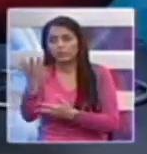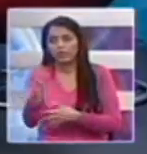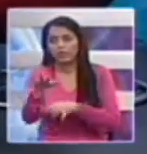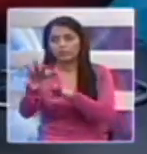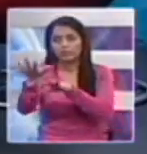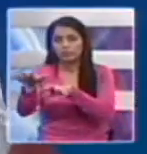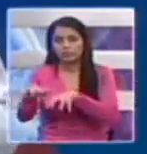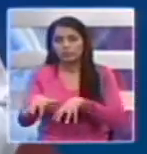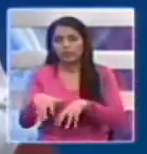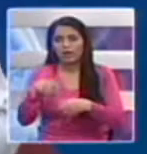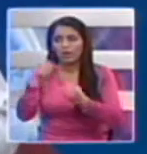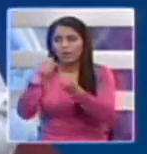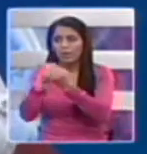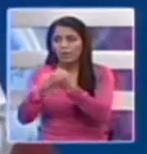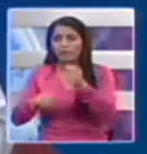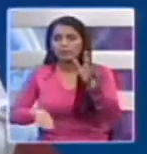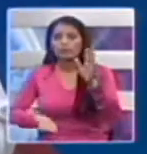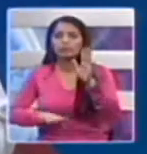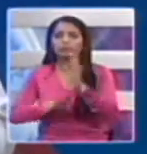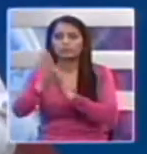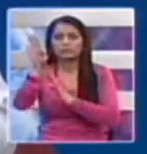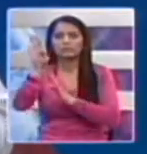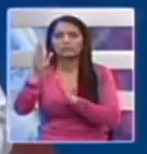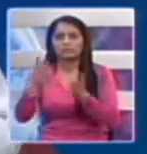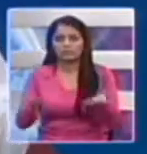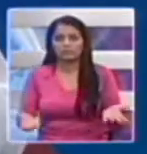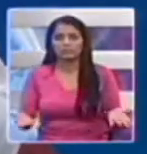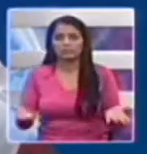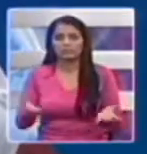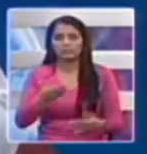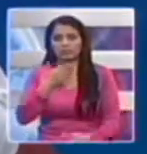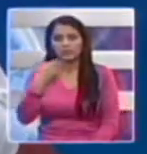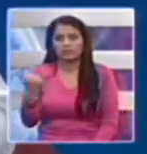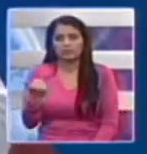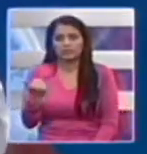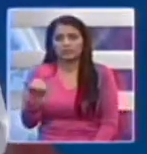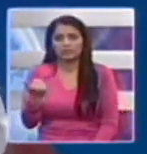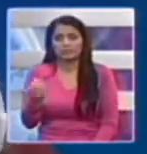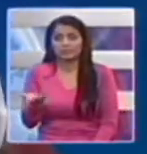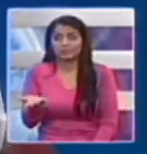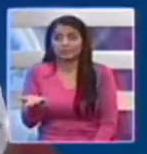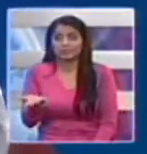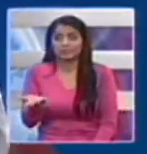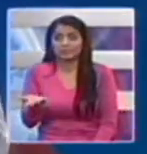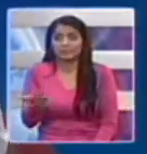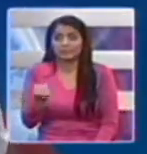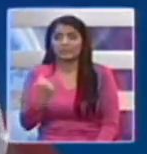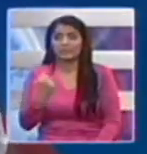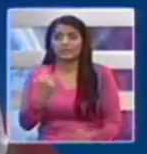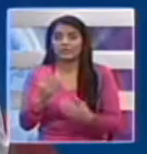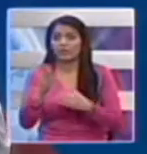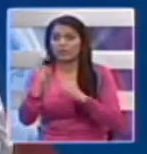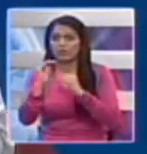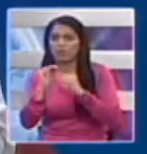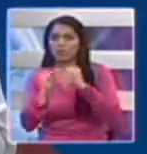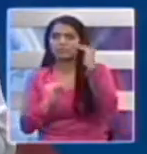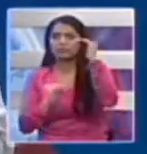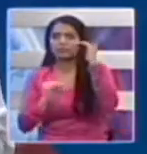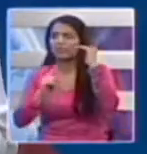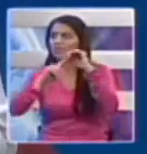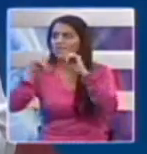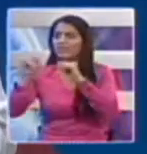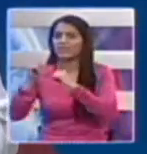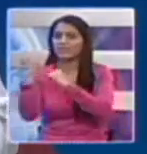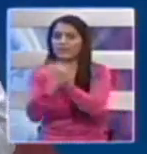día, seguro, seríamos el país con la mayor infraestructura per cápita del mundo en generación de